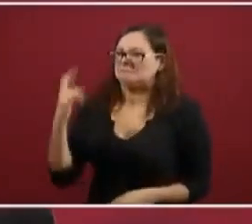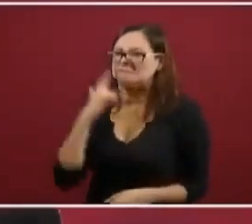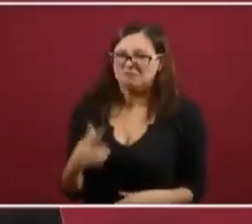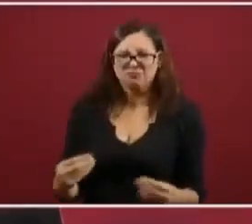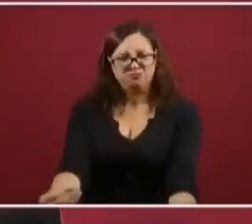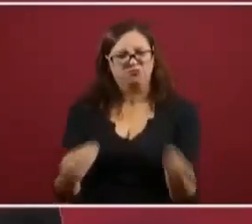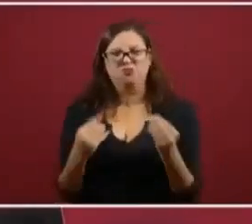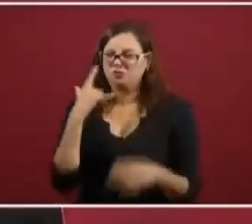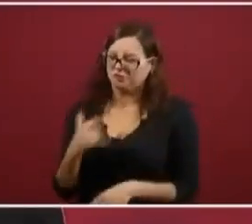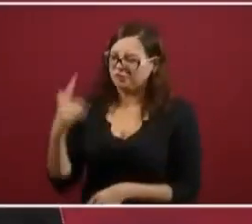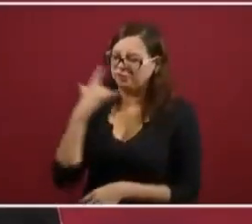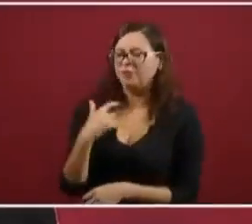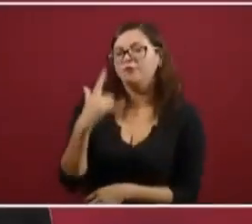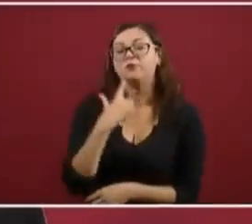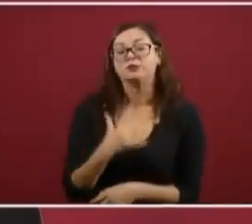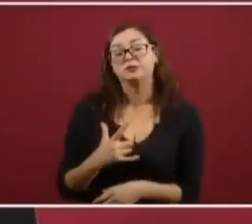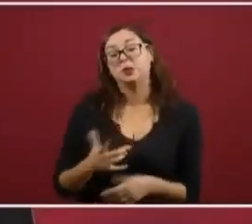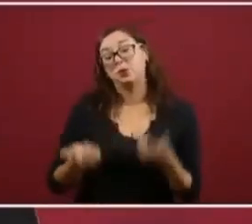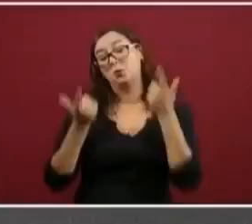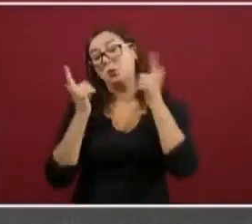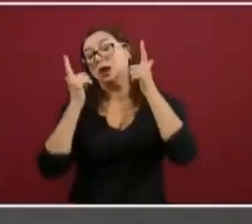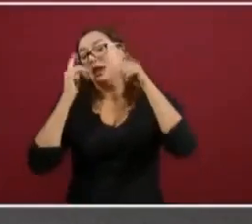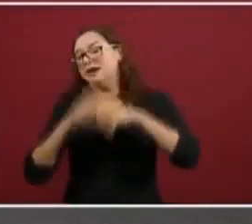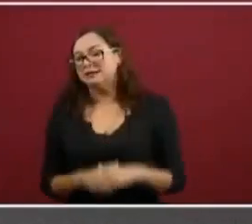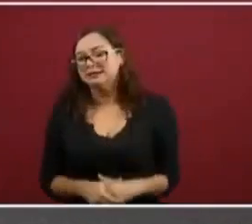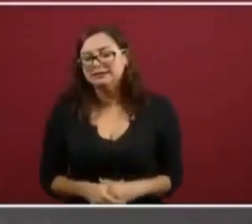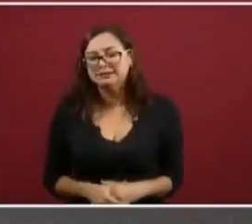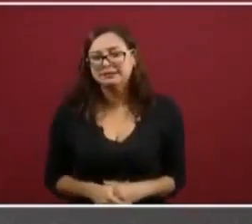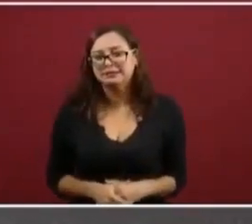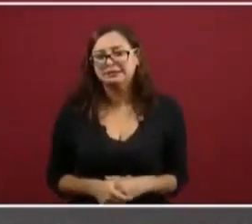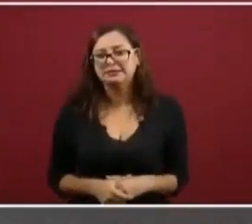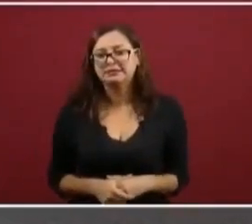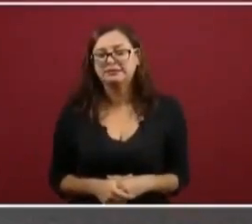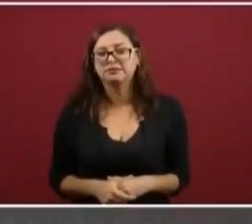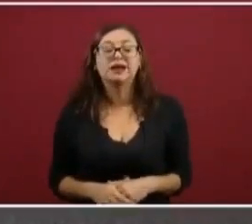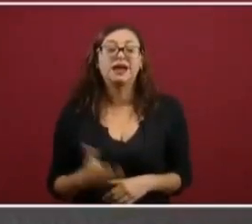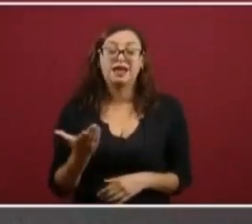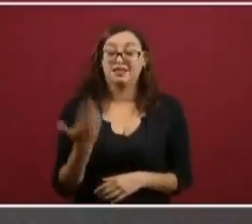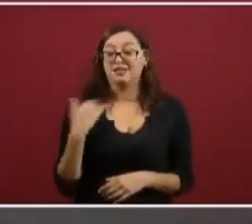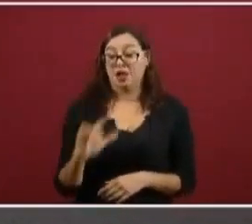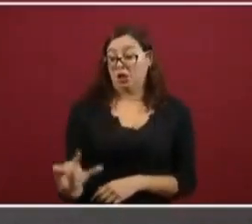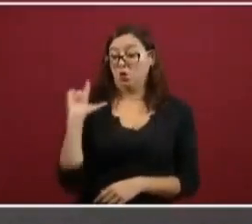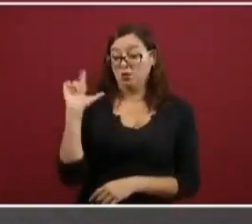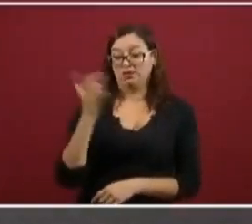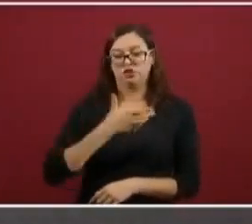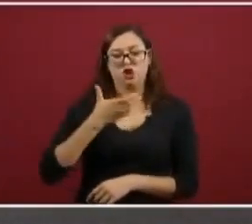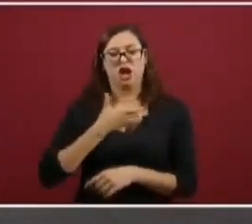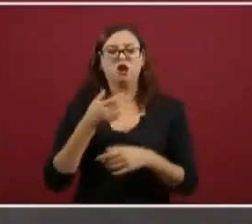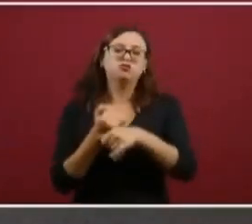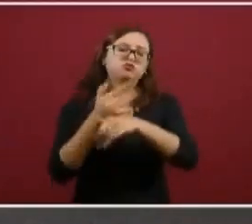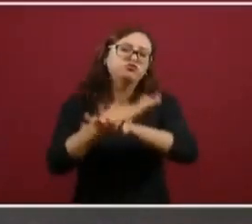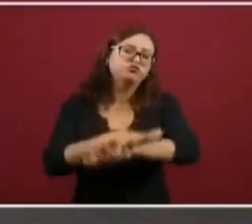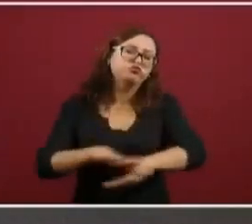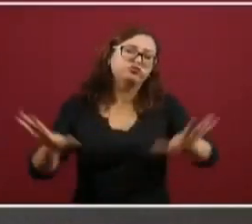puse algunos ejemplos en mi discurso el Zócalo qu la gente